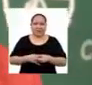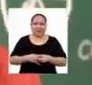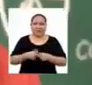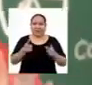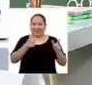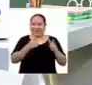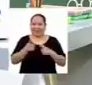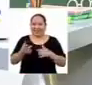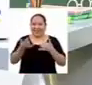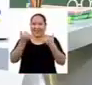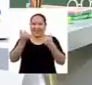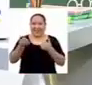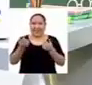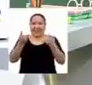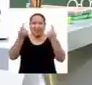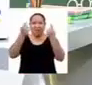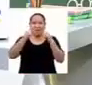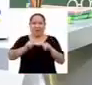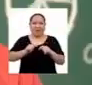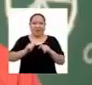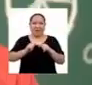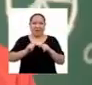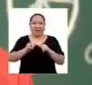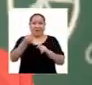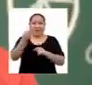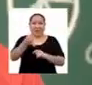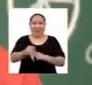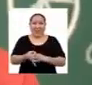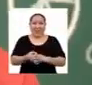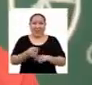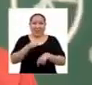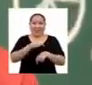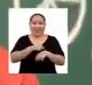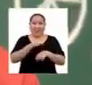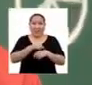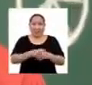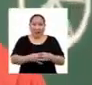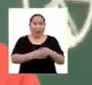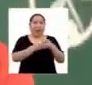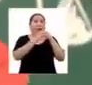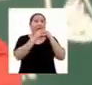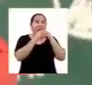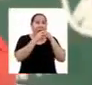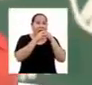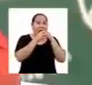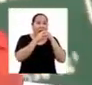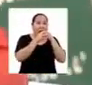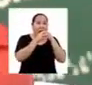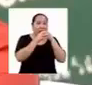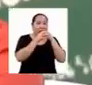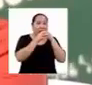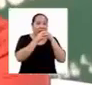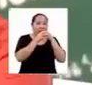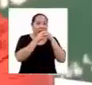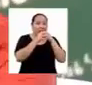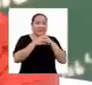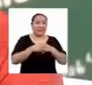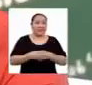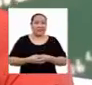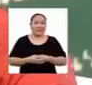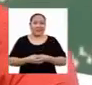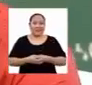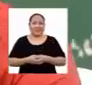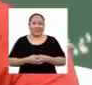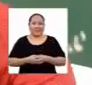es hora de hacer la pausa comercial, ¿no? Es momento de comer mi sándwich.